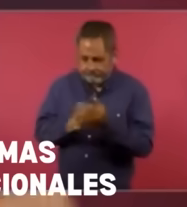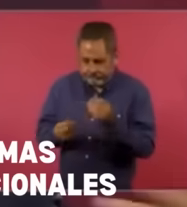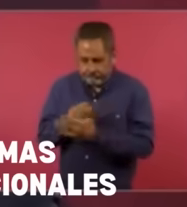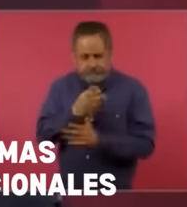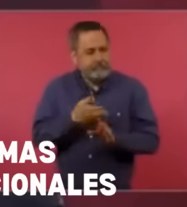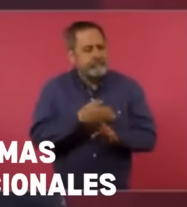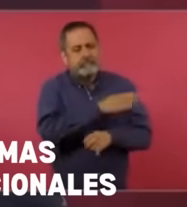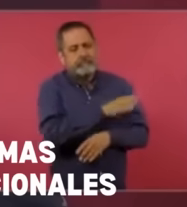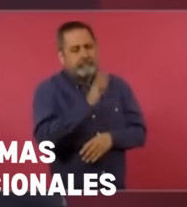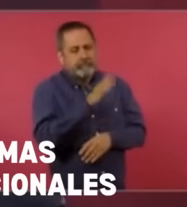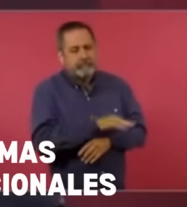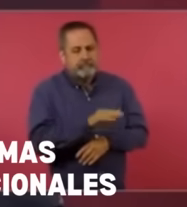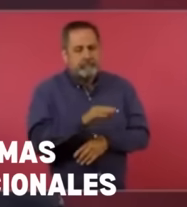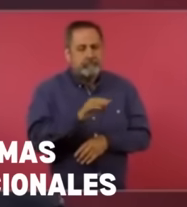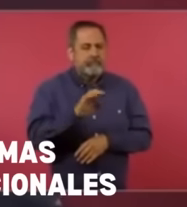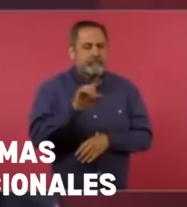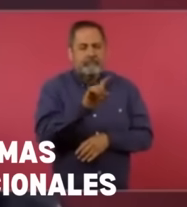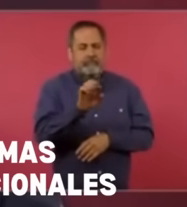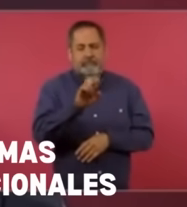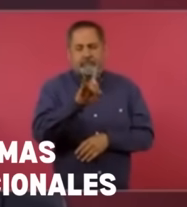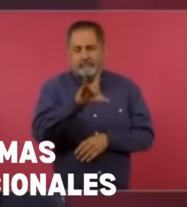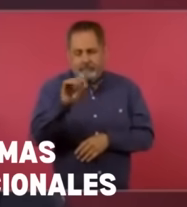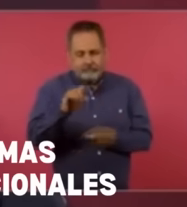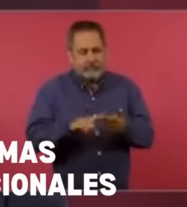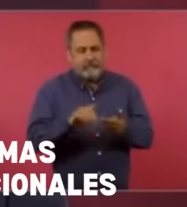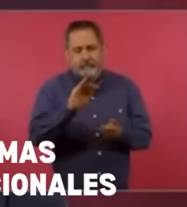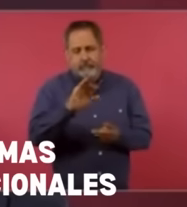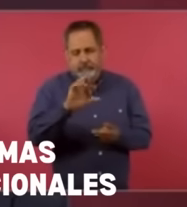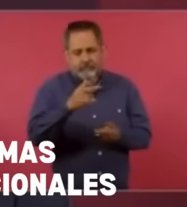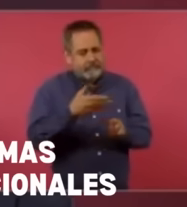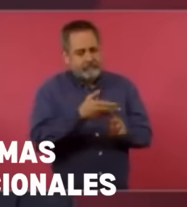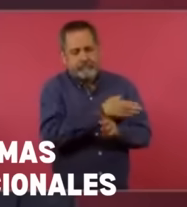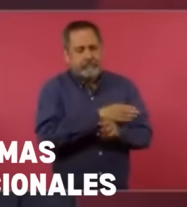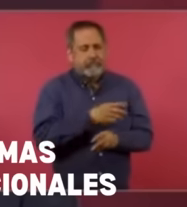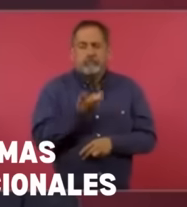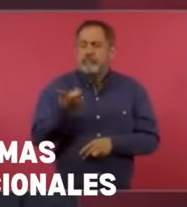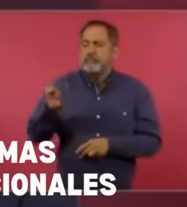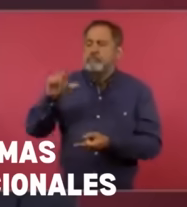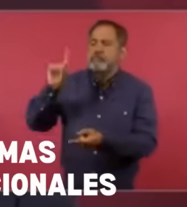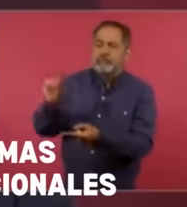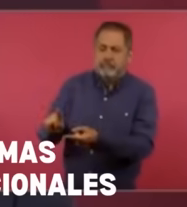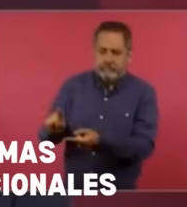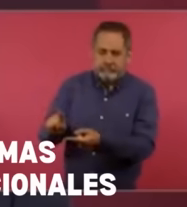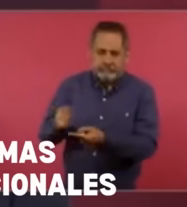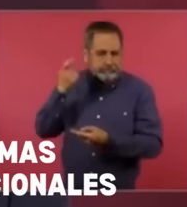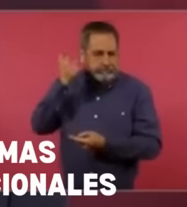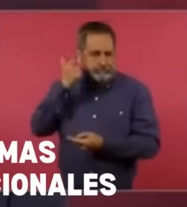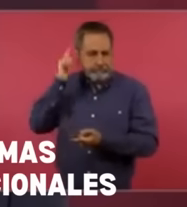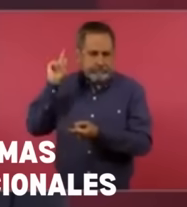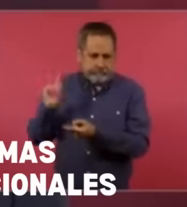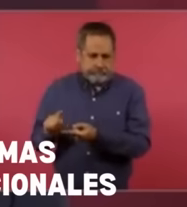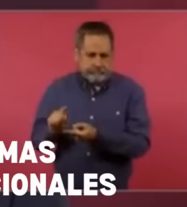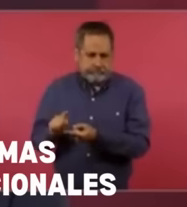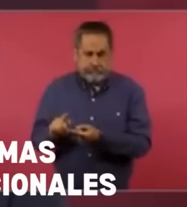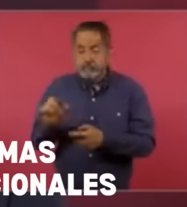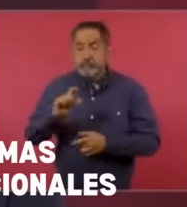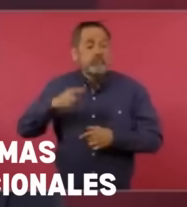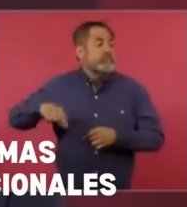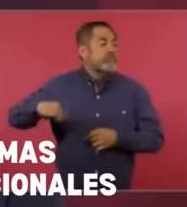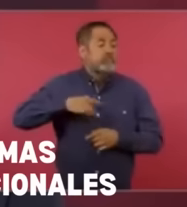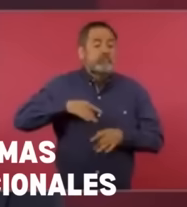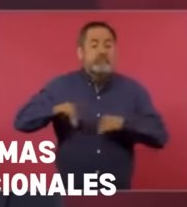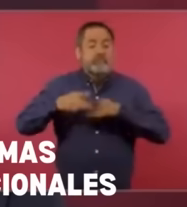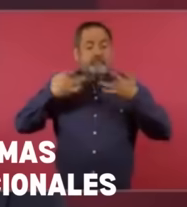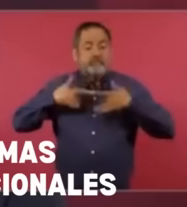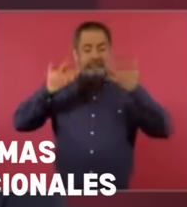Cedillo como Calderón de eh reducir el monto de la pensión Al momento de que